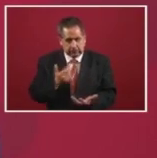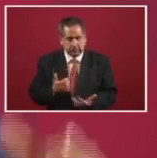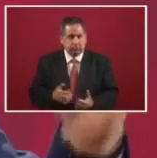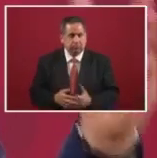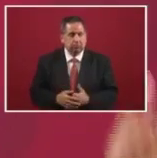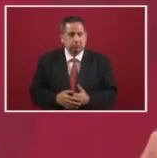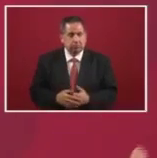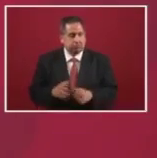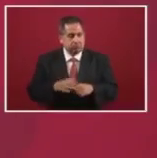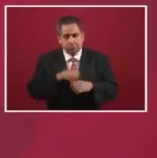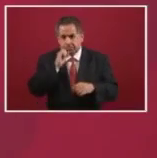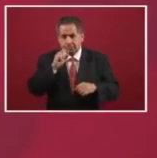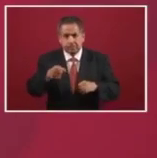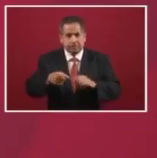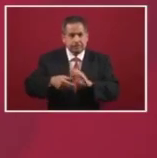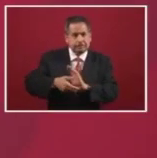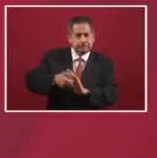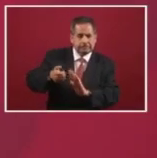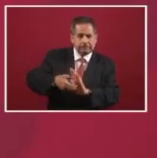Por lo mismo.